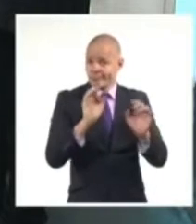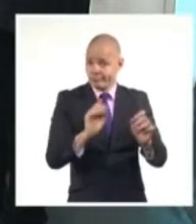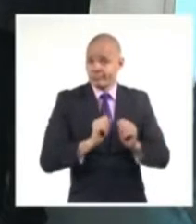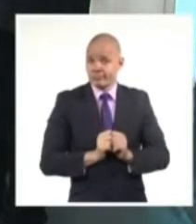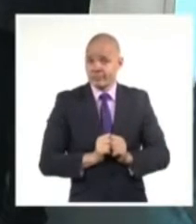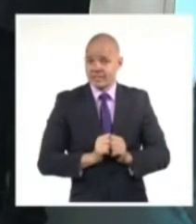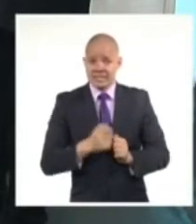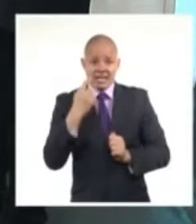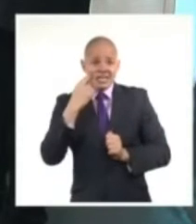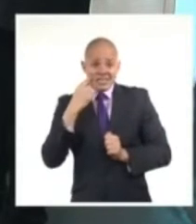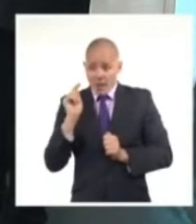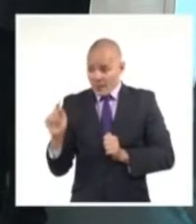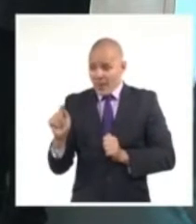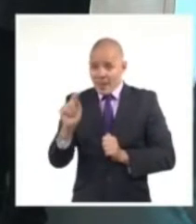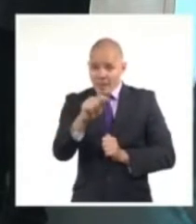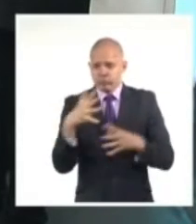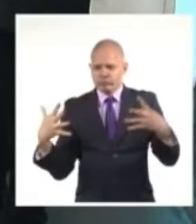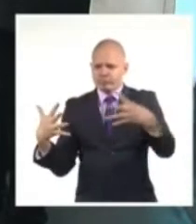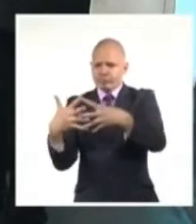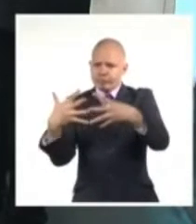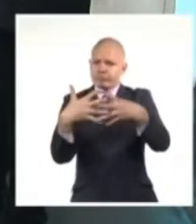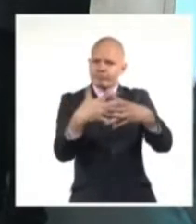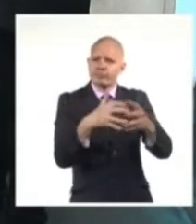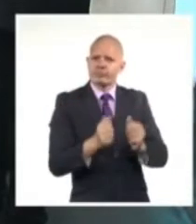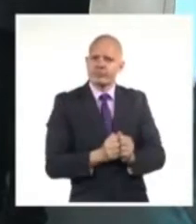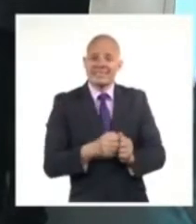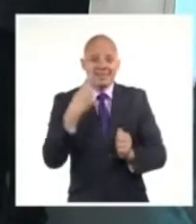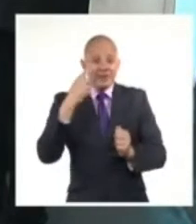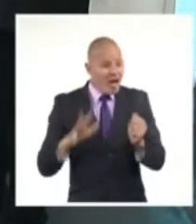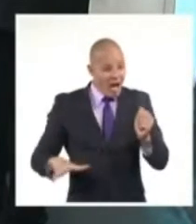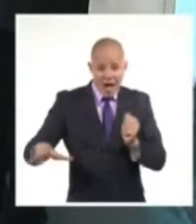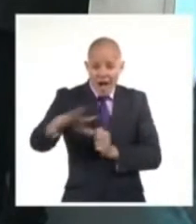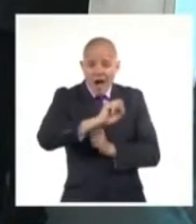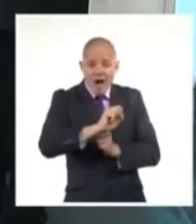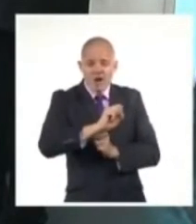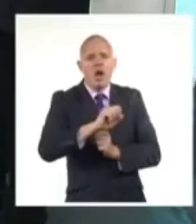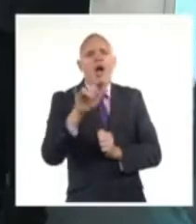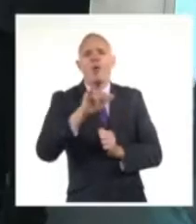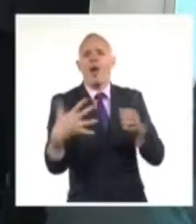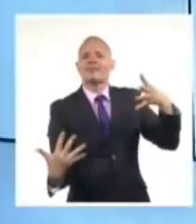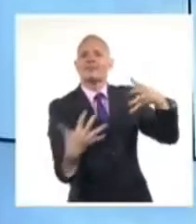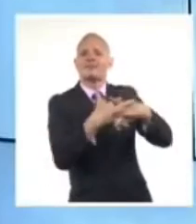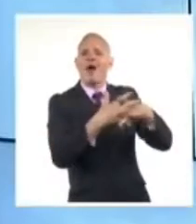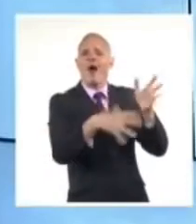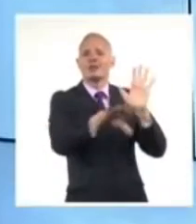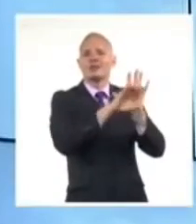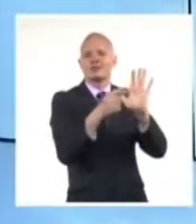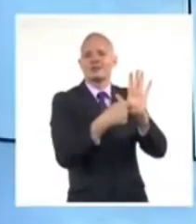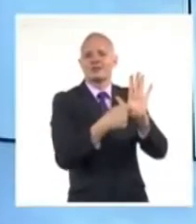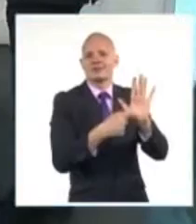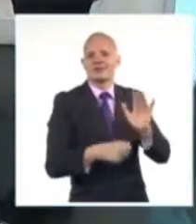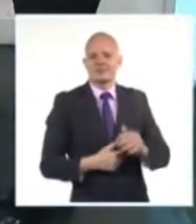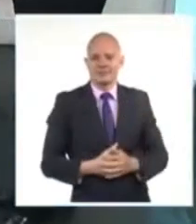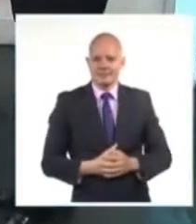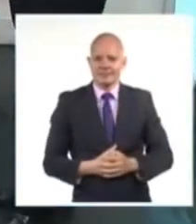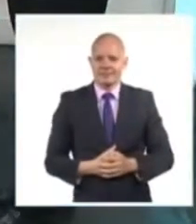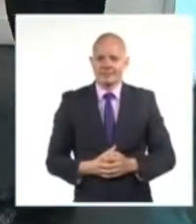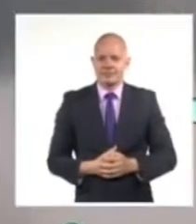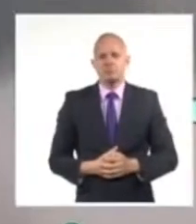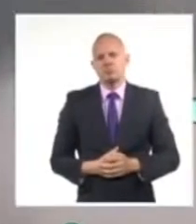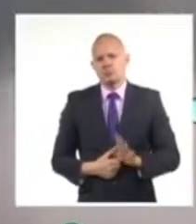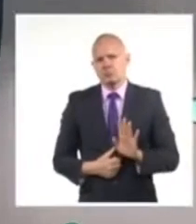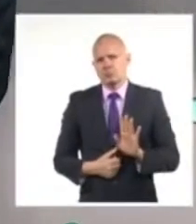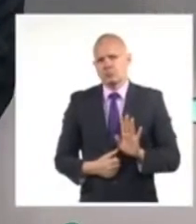hay una integración, de manera, pudiéramos decir, transversal a este tipo de normas por toda la sociedad científica. En el